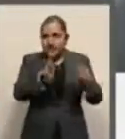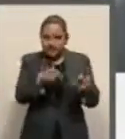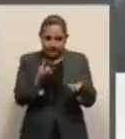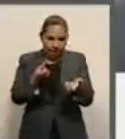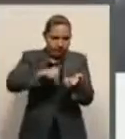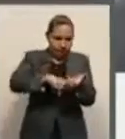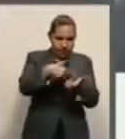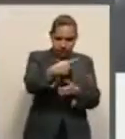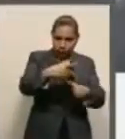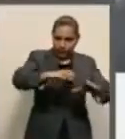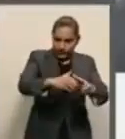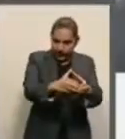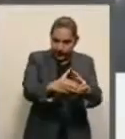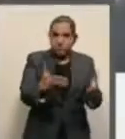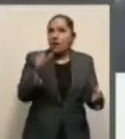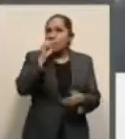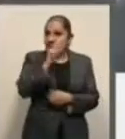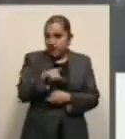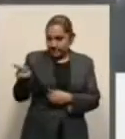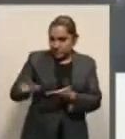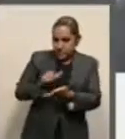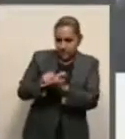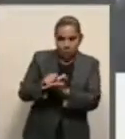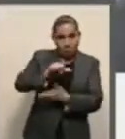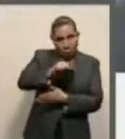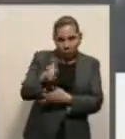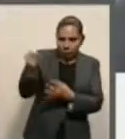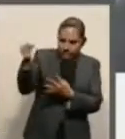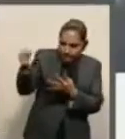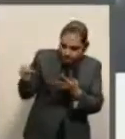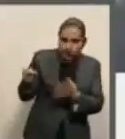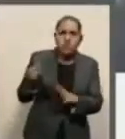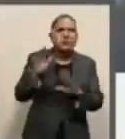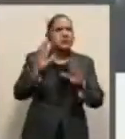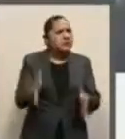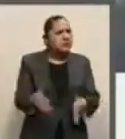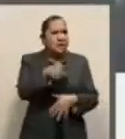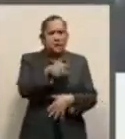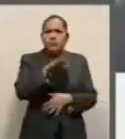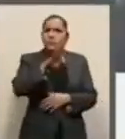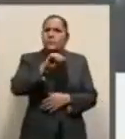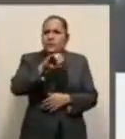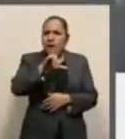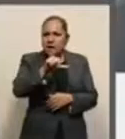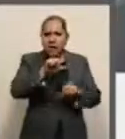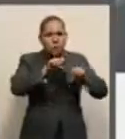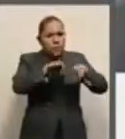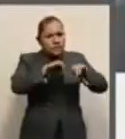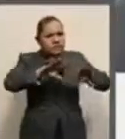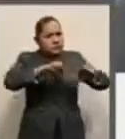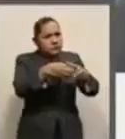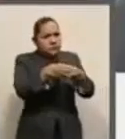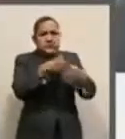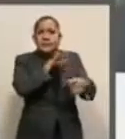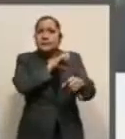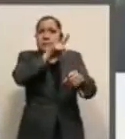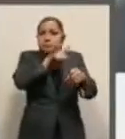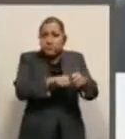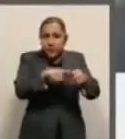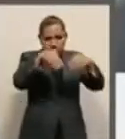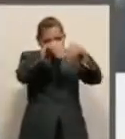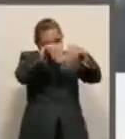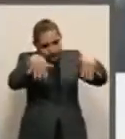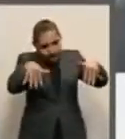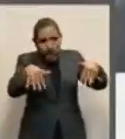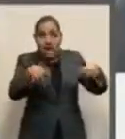ordena también la ley que son las fiscalías especiales que se derivan de la fiscalía de